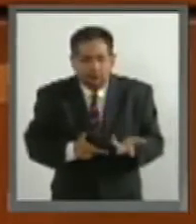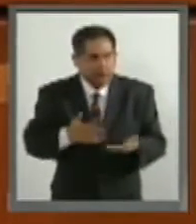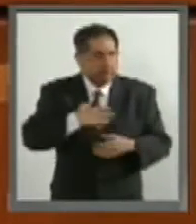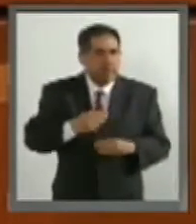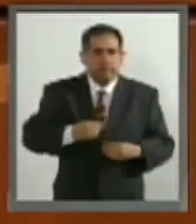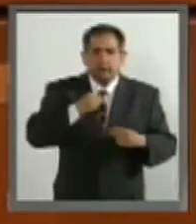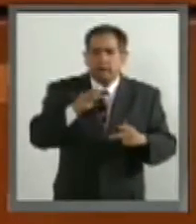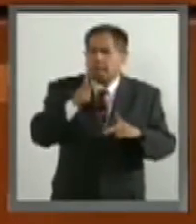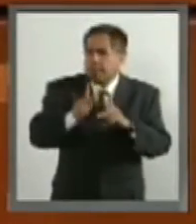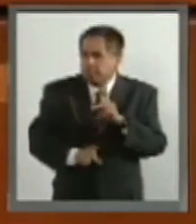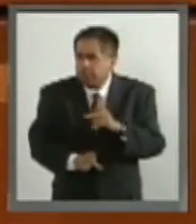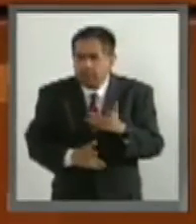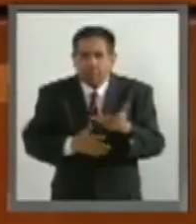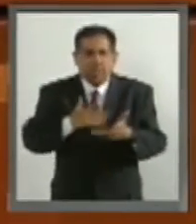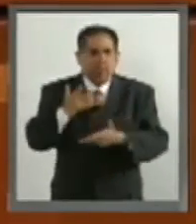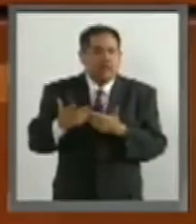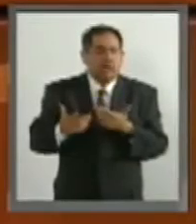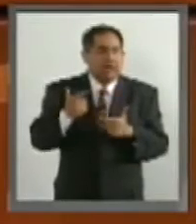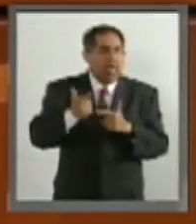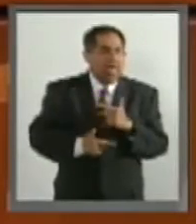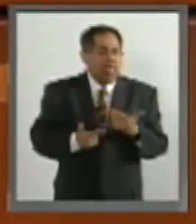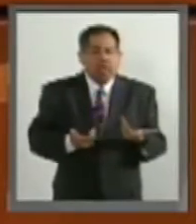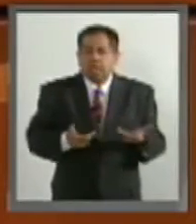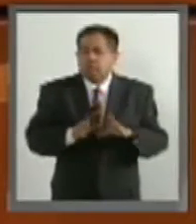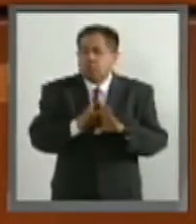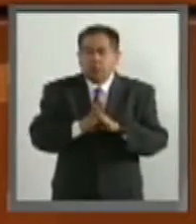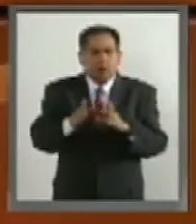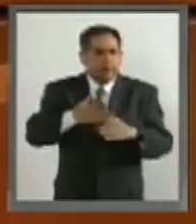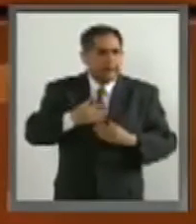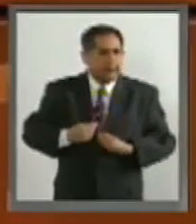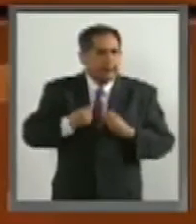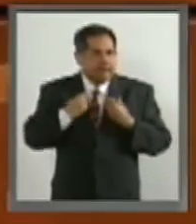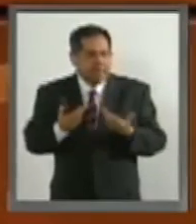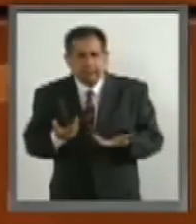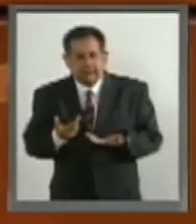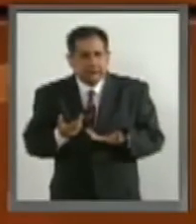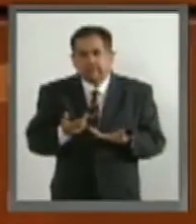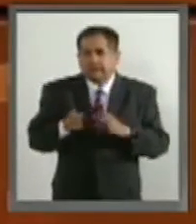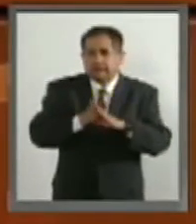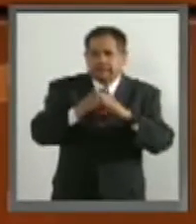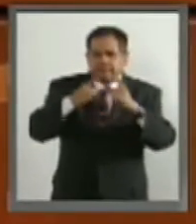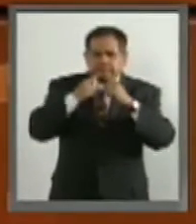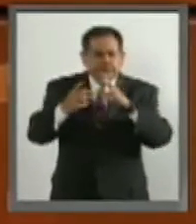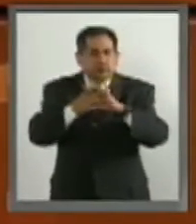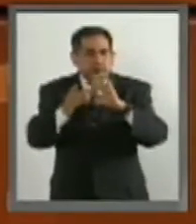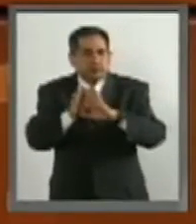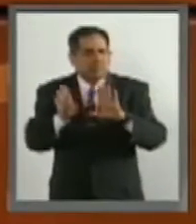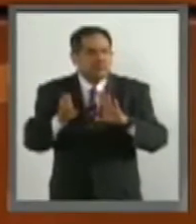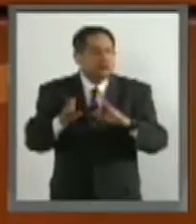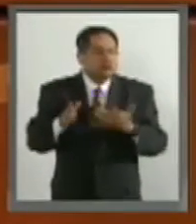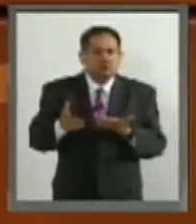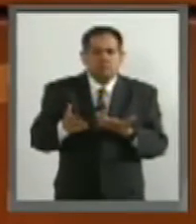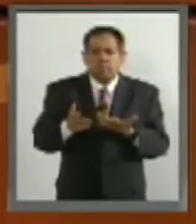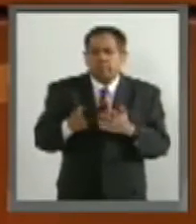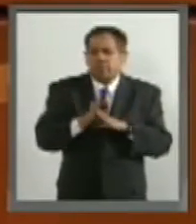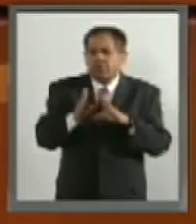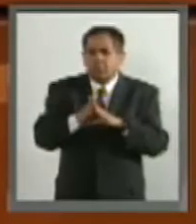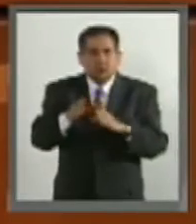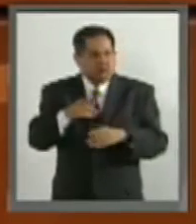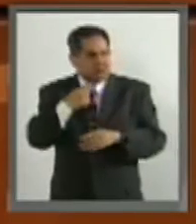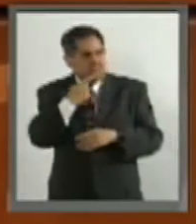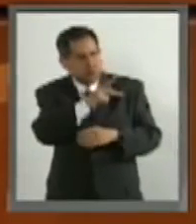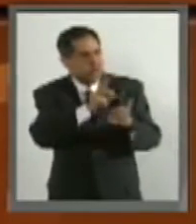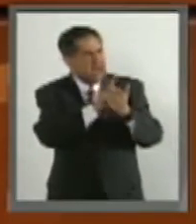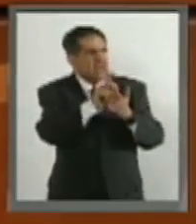de interrumpir su proyecto de vida, que se refleja no solamente en que ya no va a gozar de los derechos que